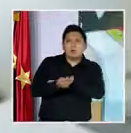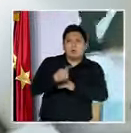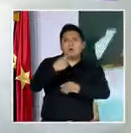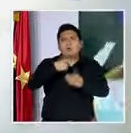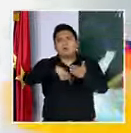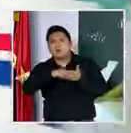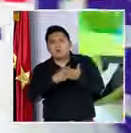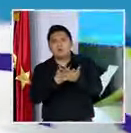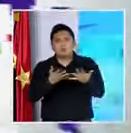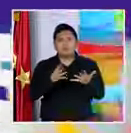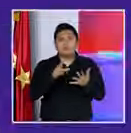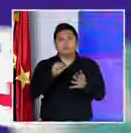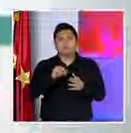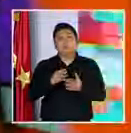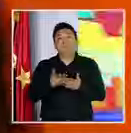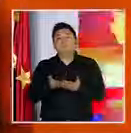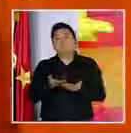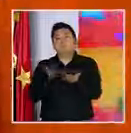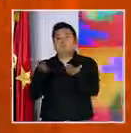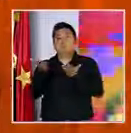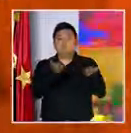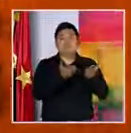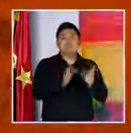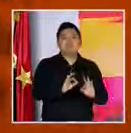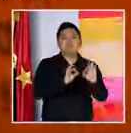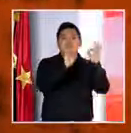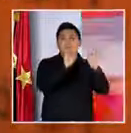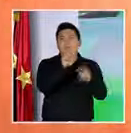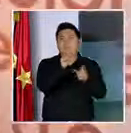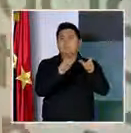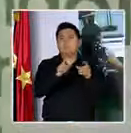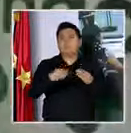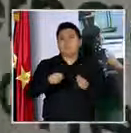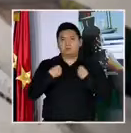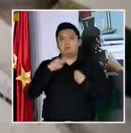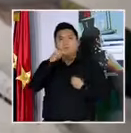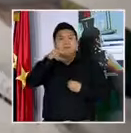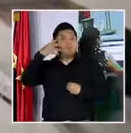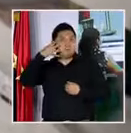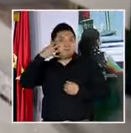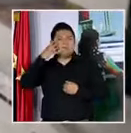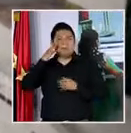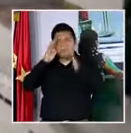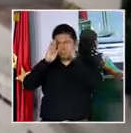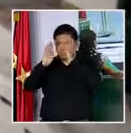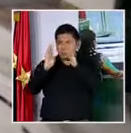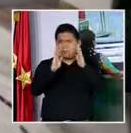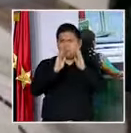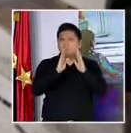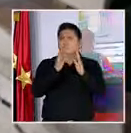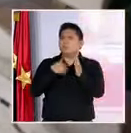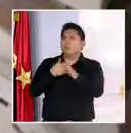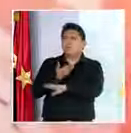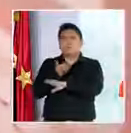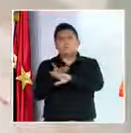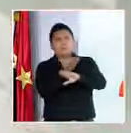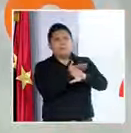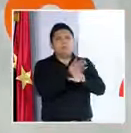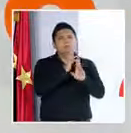demás procesos. Brindar atención de calidad a los norte santandereanos ha sido fundamental para atender sus solicitudes y